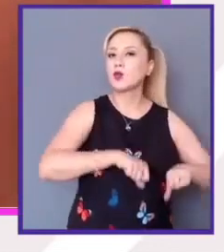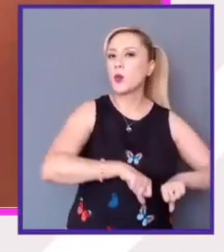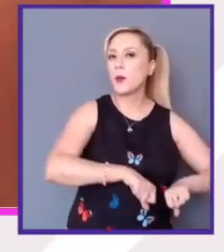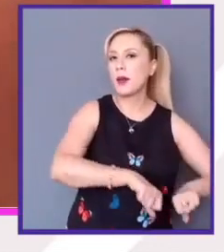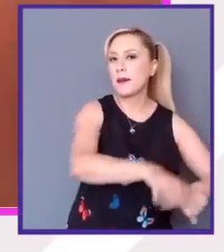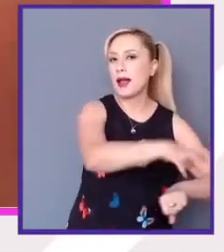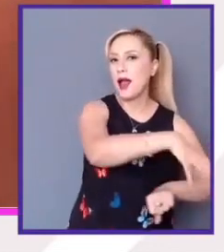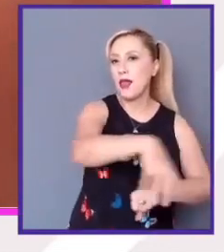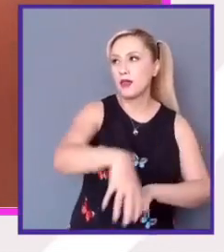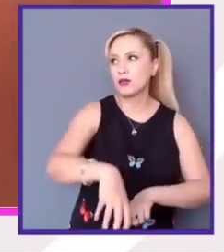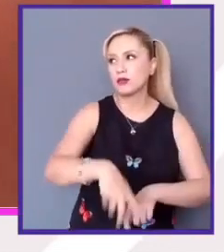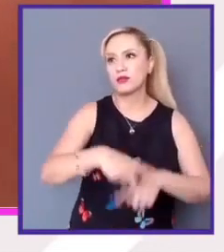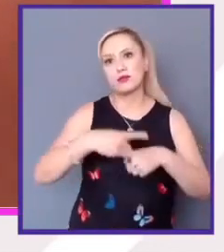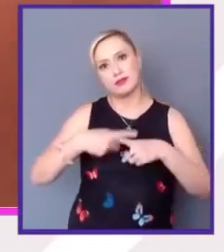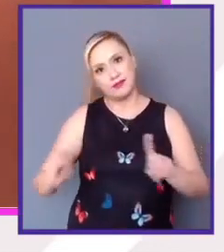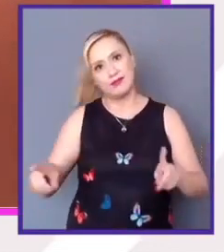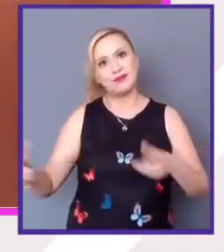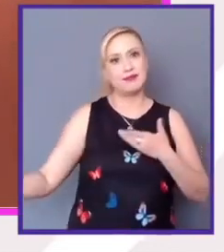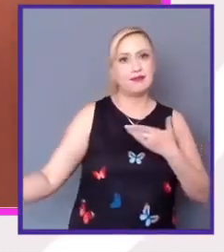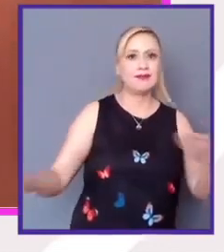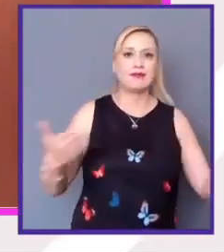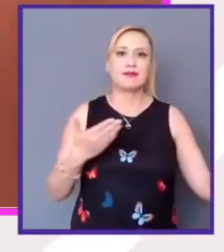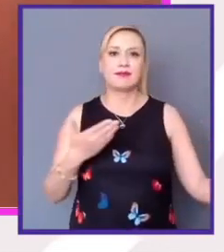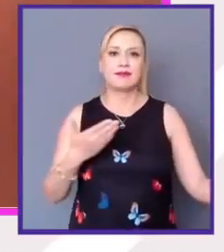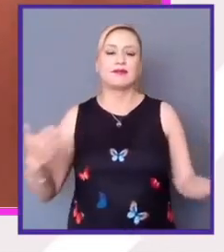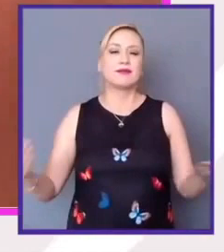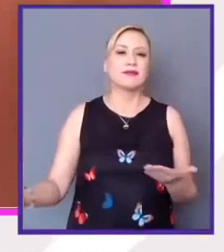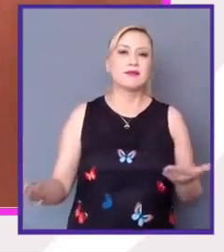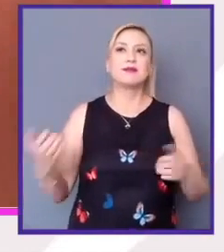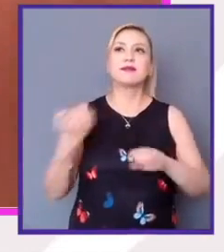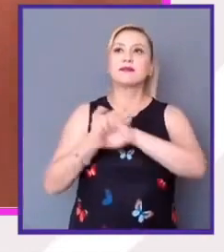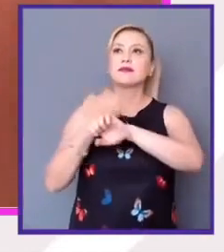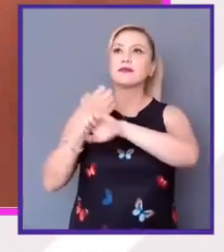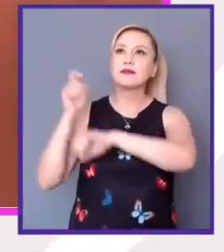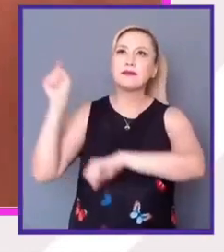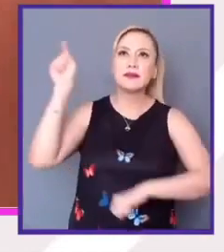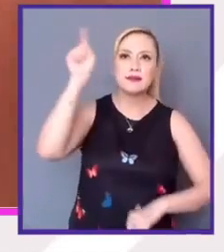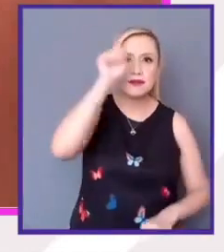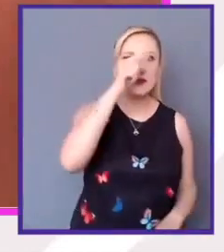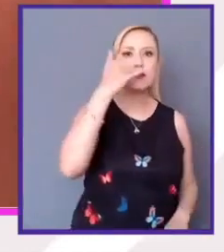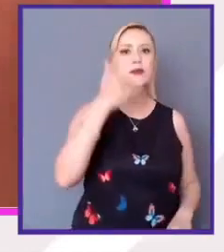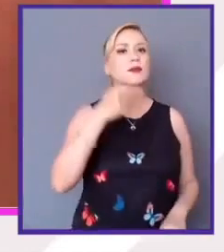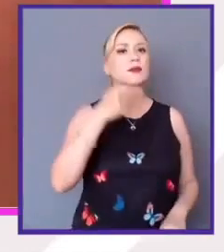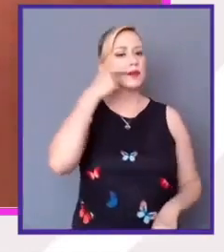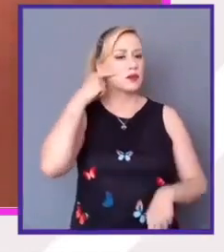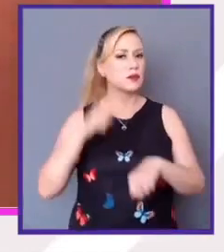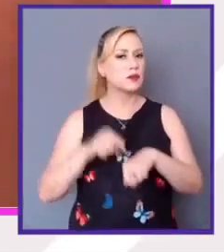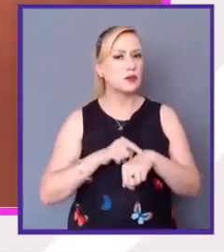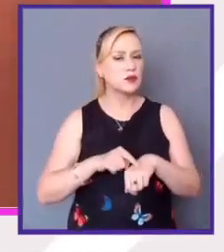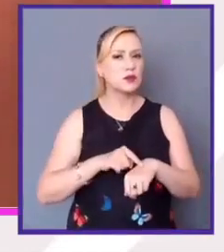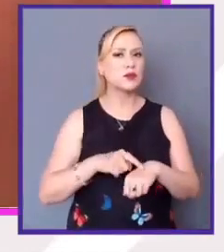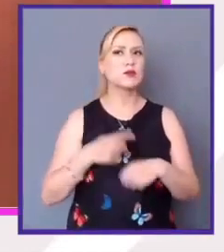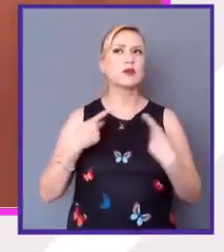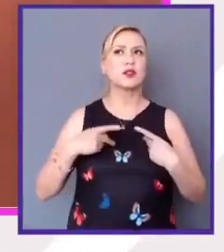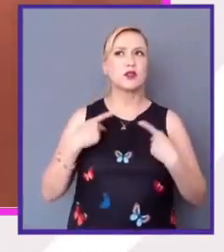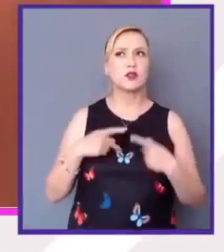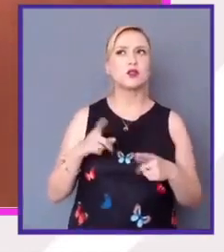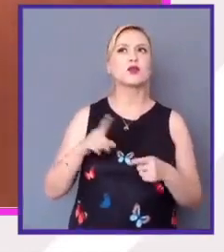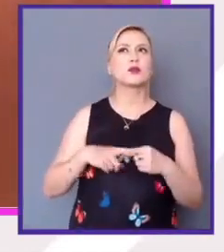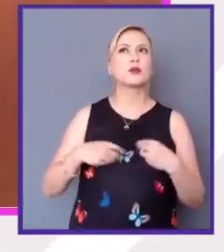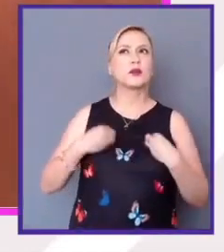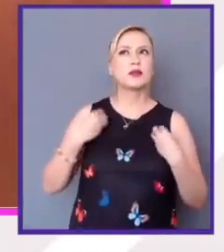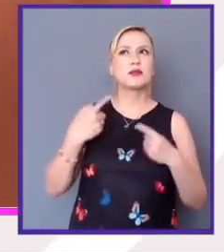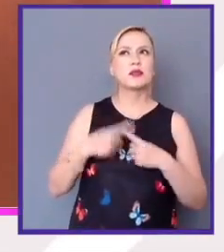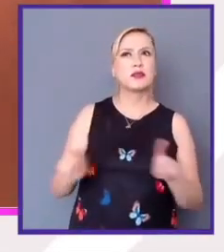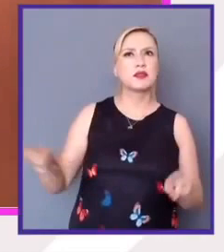contextos también en cuanto a las identidades étnico-raciales, y será, por supuesto, distinto el contexto